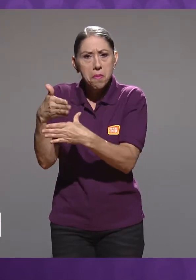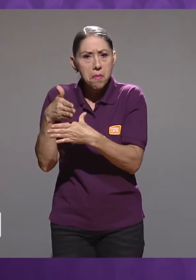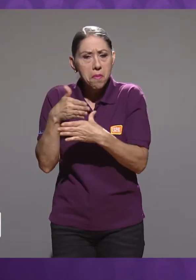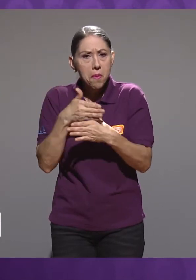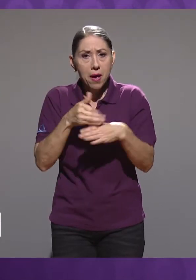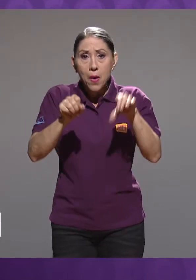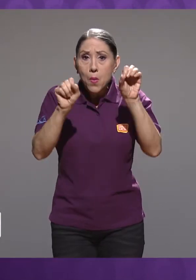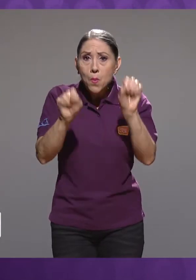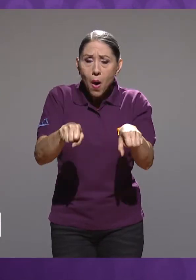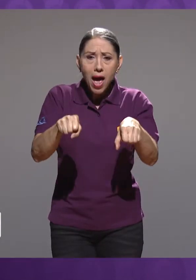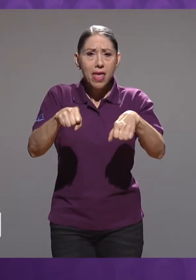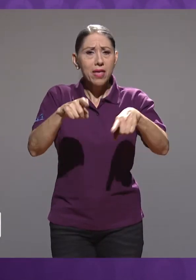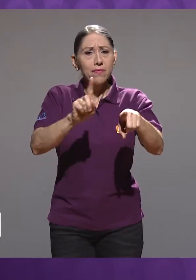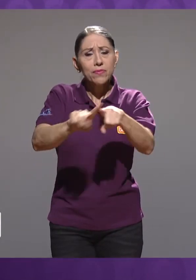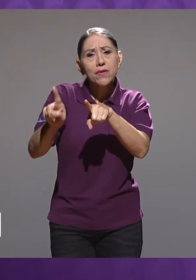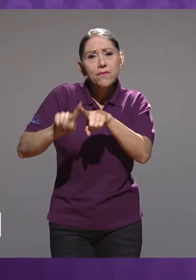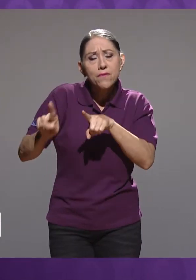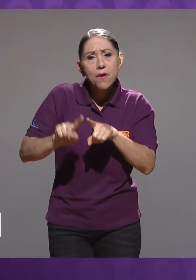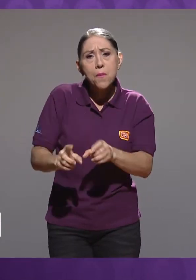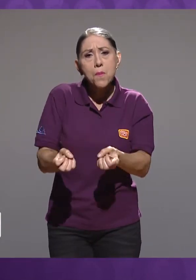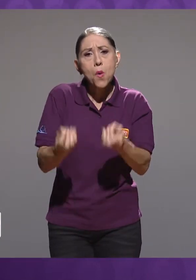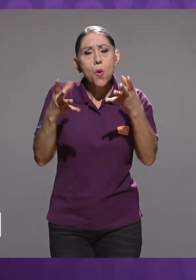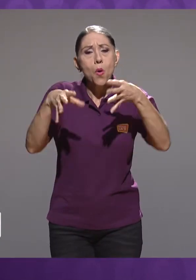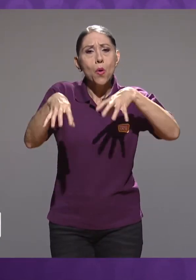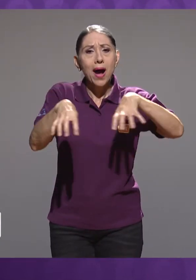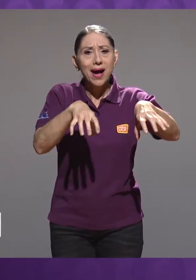hacer actividades múltiples